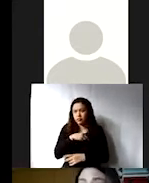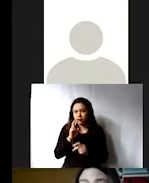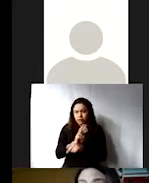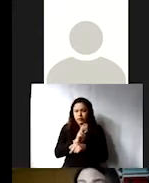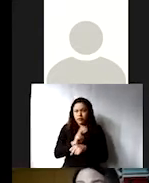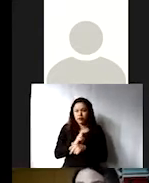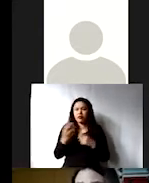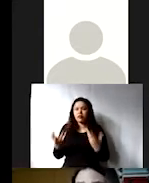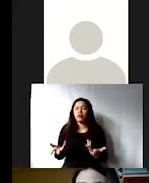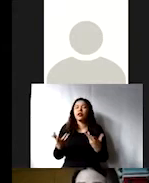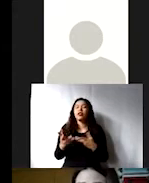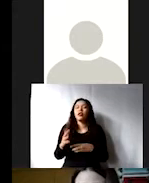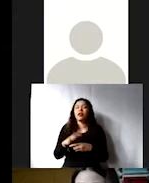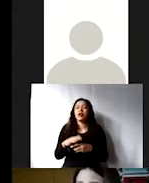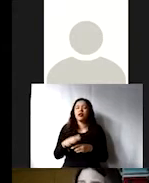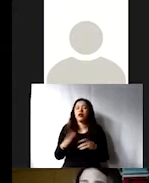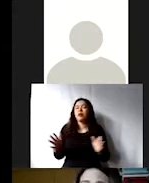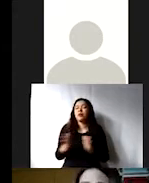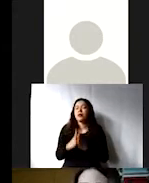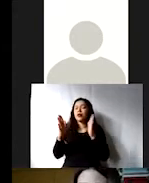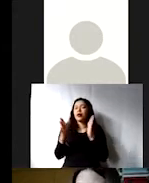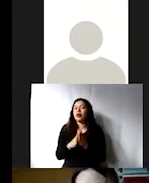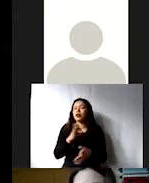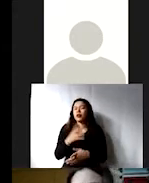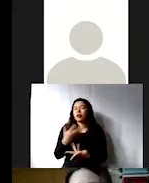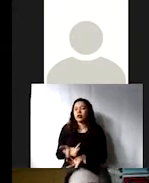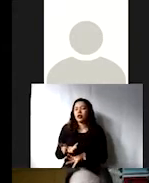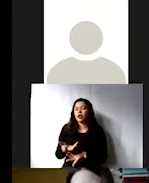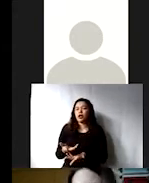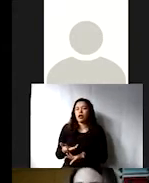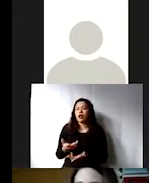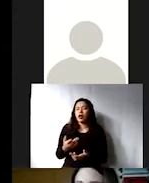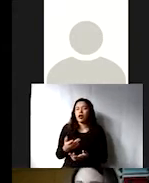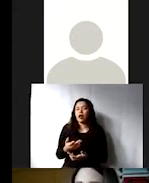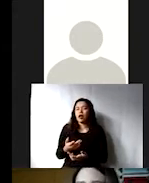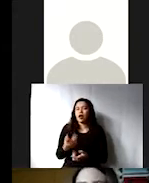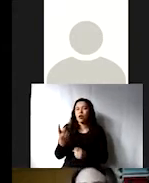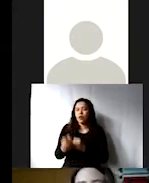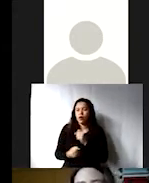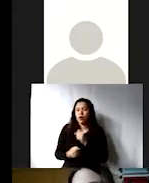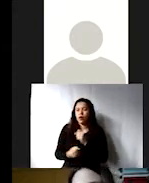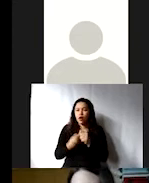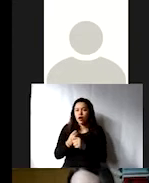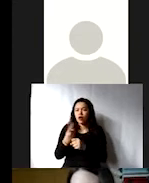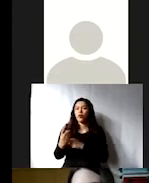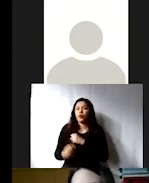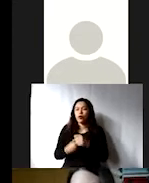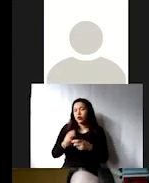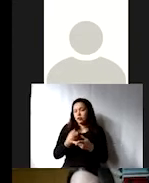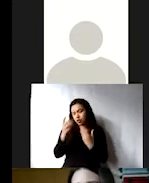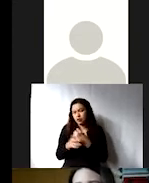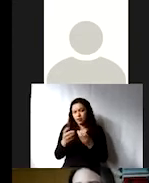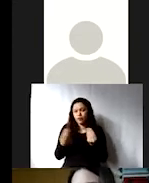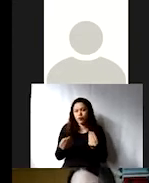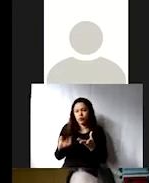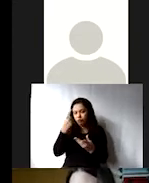y de preferencia poder participar, así sea enviando pequeños insumos anuales en aquellos espacios que están a